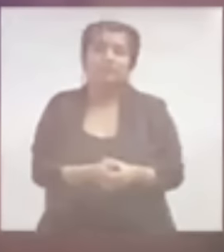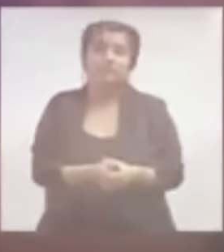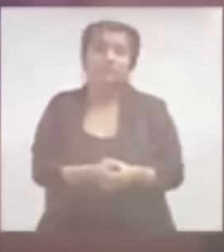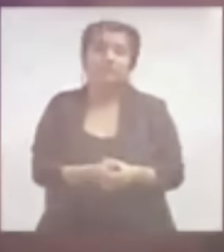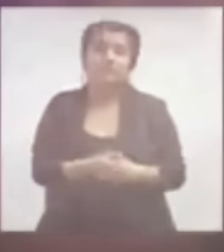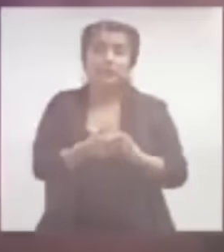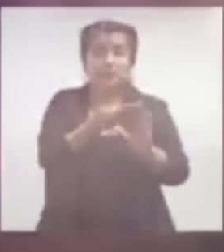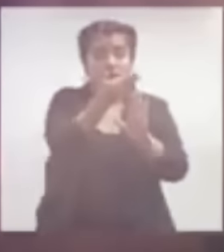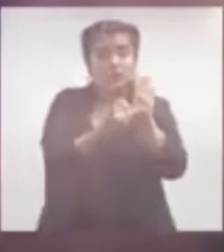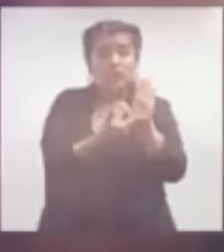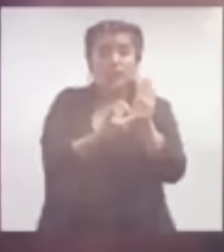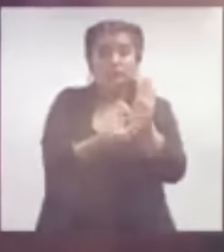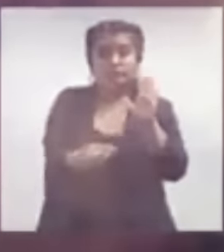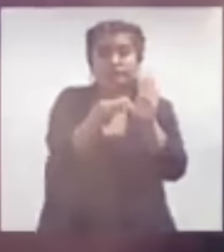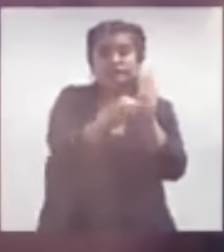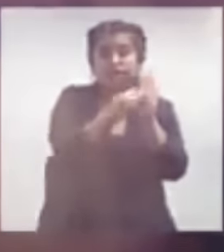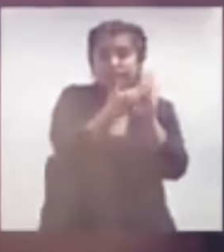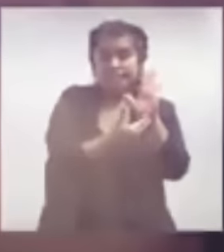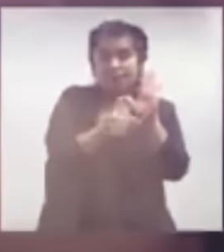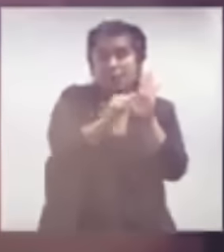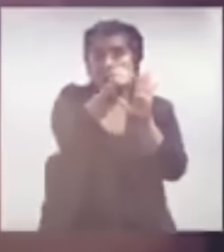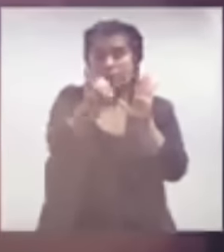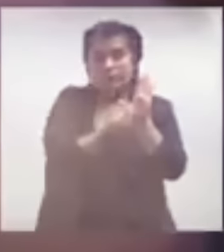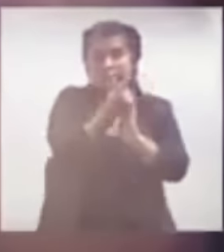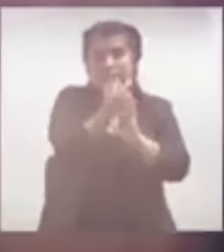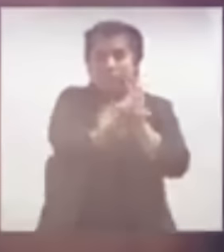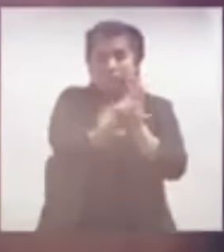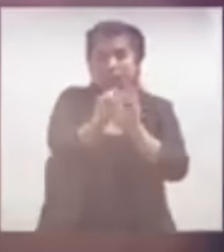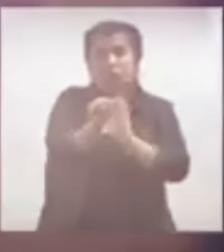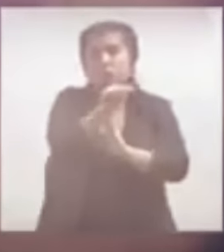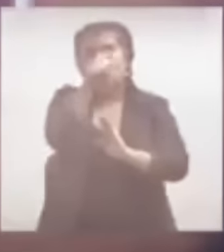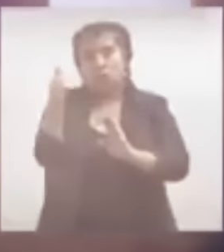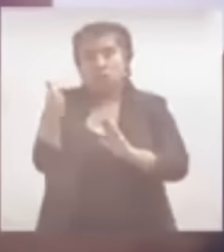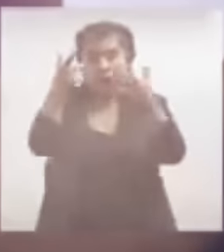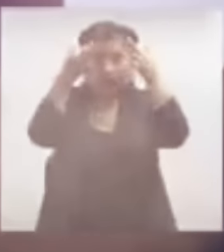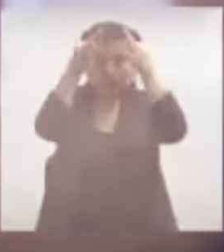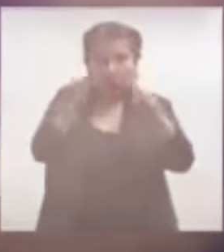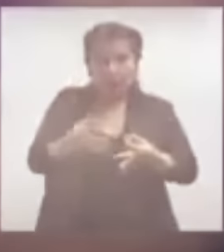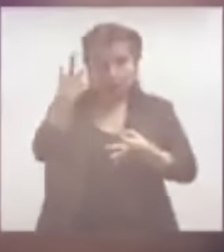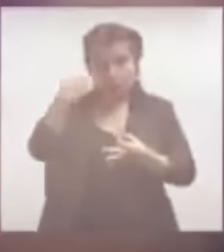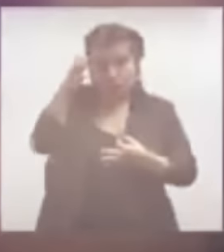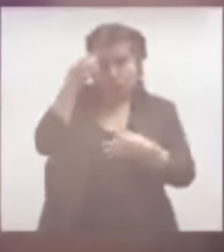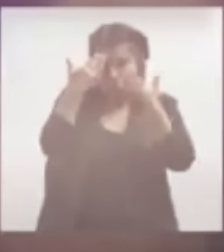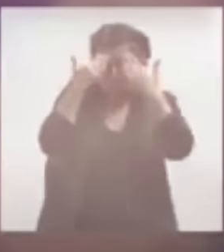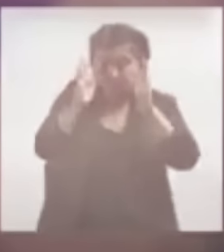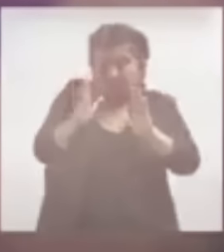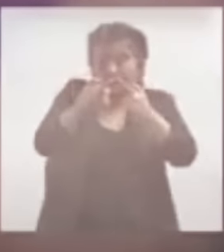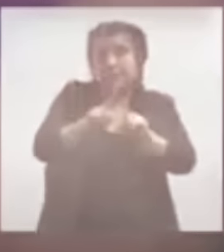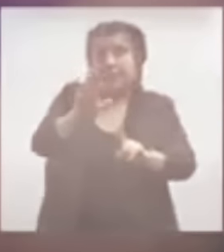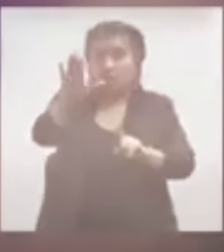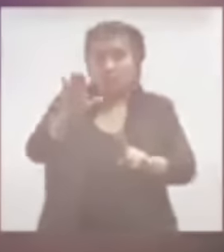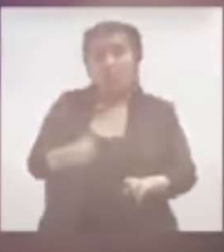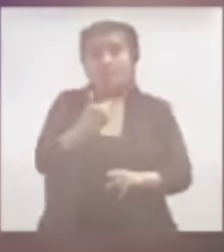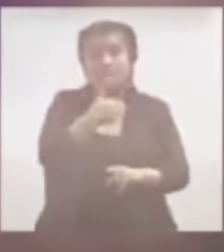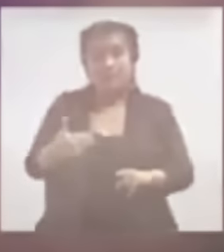poner otras iniciativas con otros incentivos, no sé cuáles serán, pero presidente,